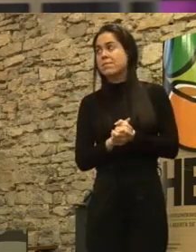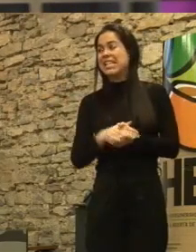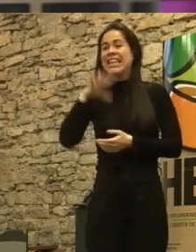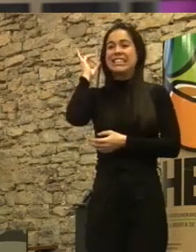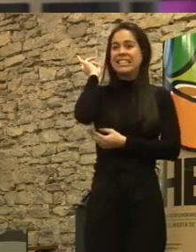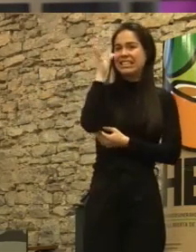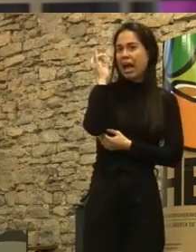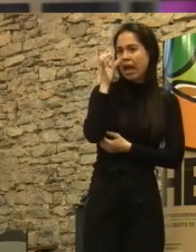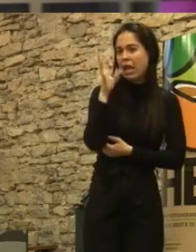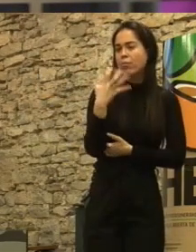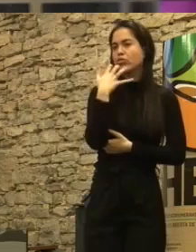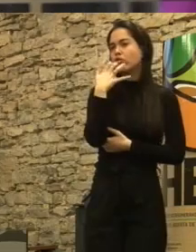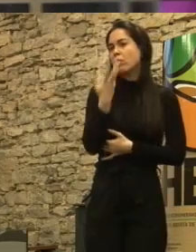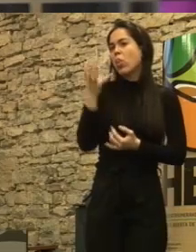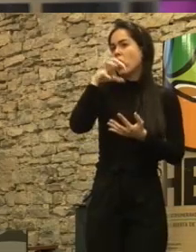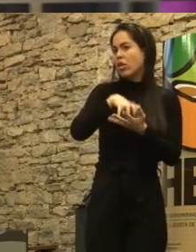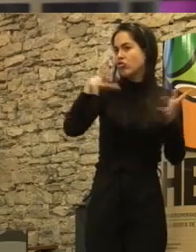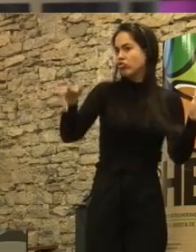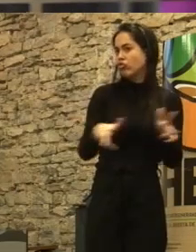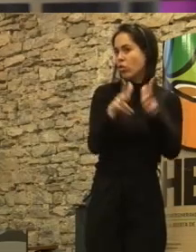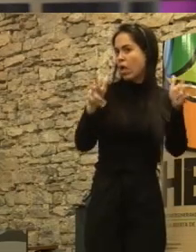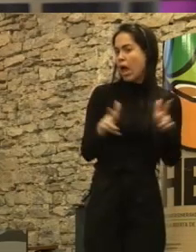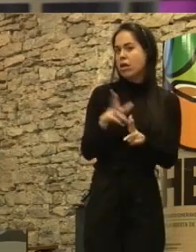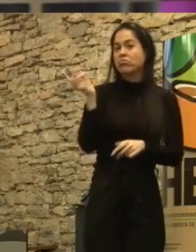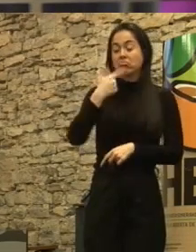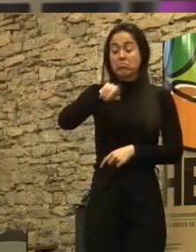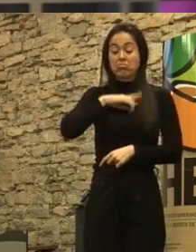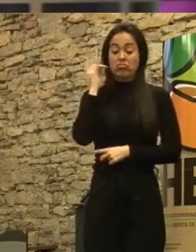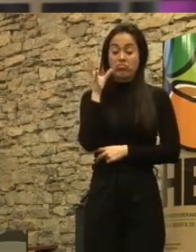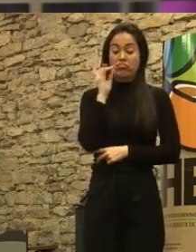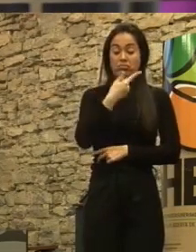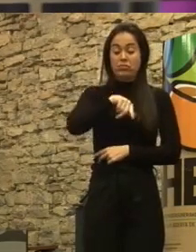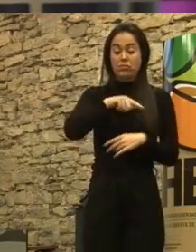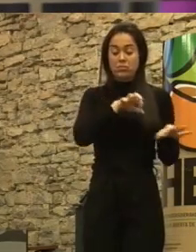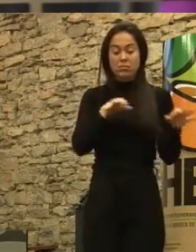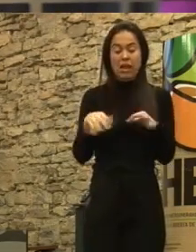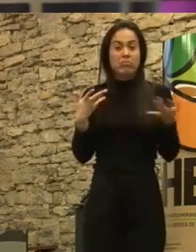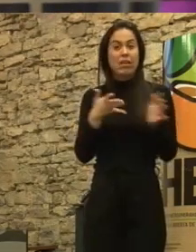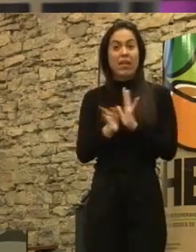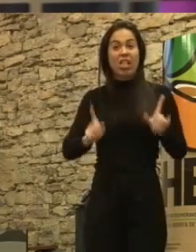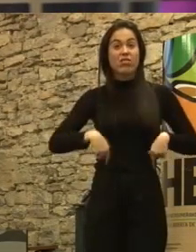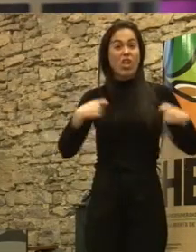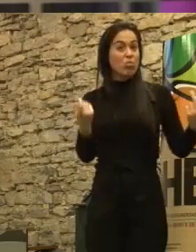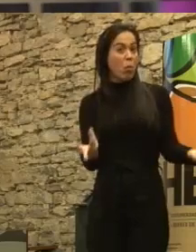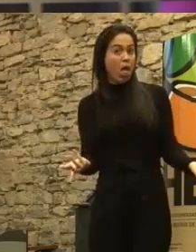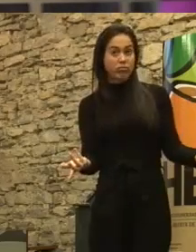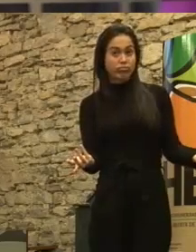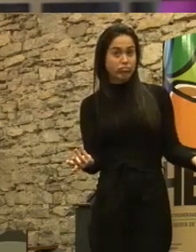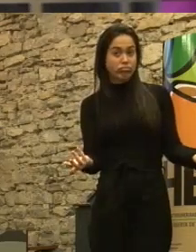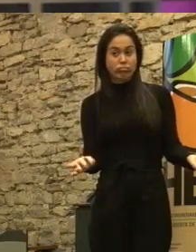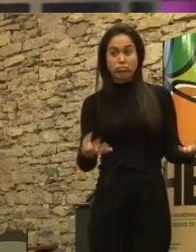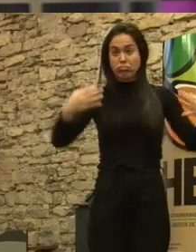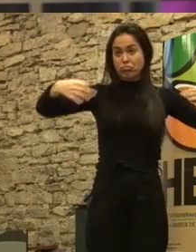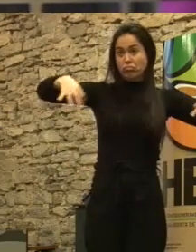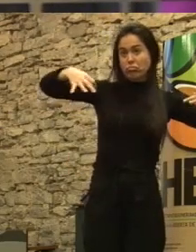charlas en centros sociales. Las hacemos nosotros, son un poco, digamos, para andar por casa, pero bueno, tratamos de que